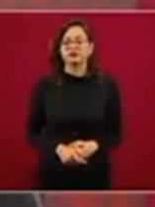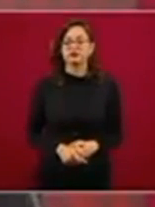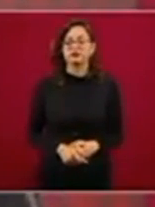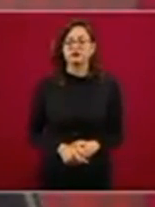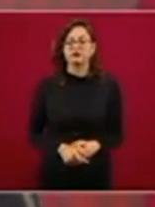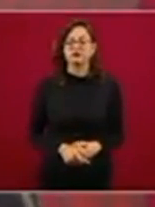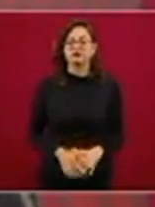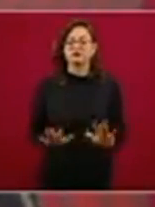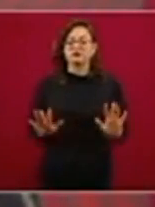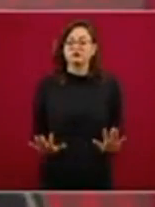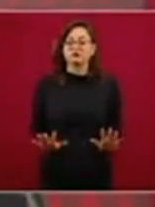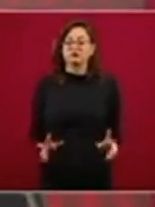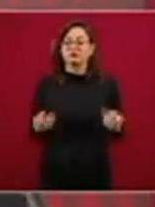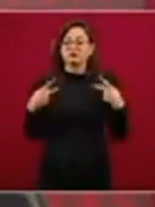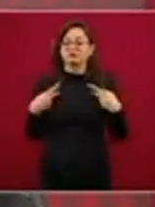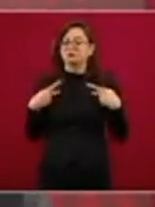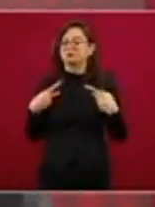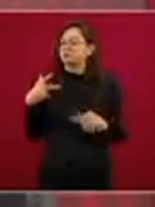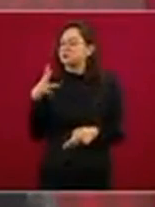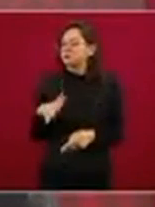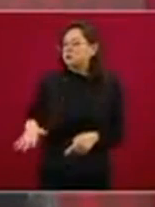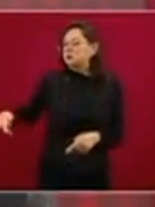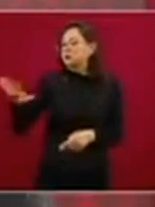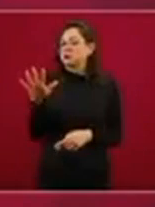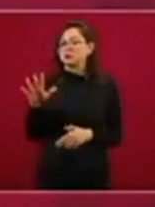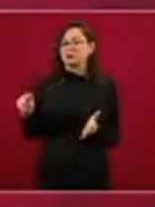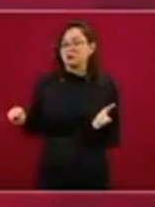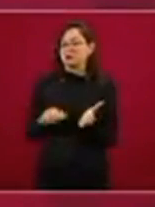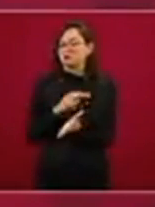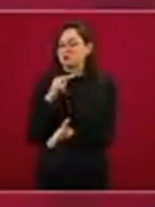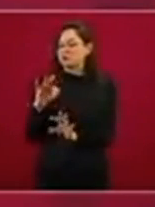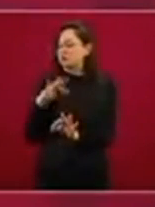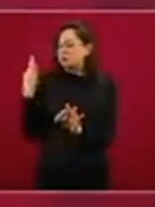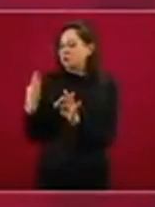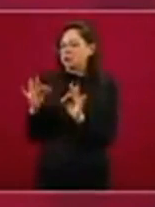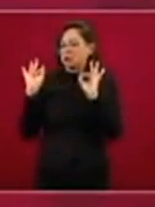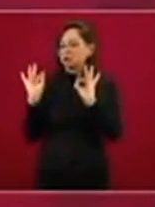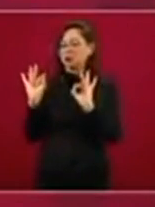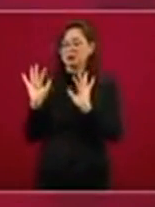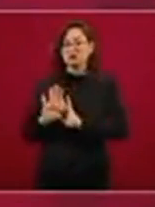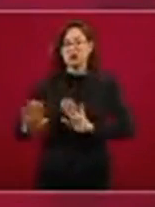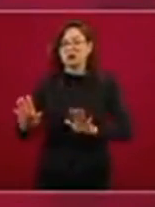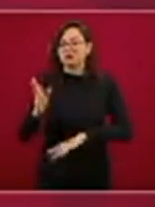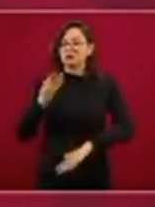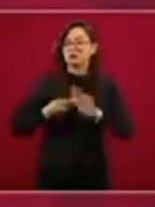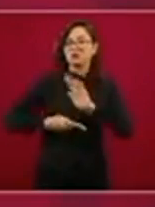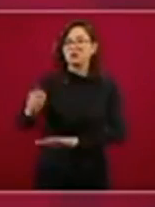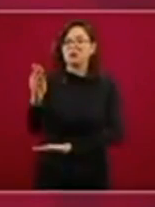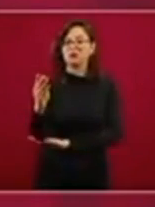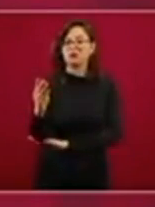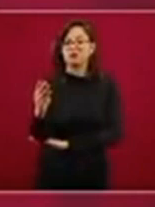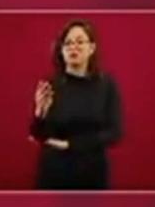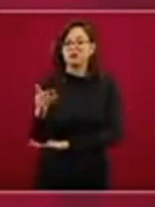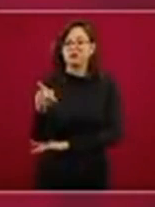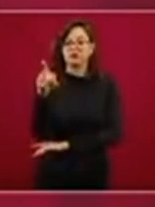los ciudadanos, no pasa ya a aprobación, va directo a la Corte.